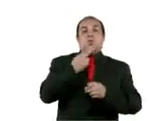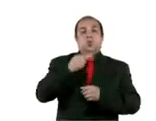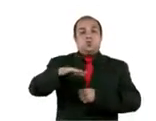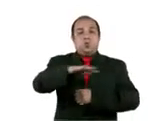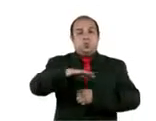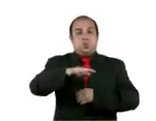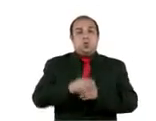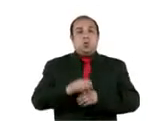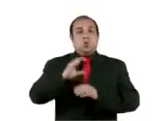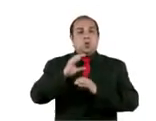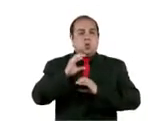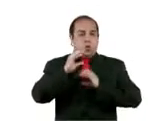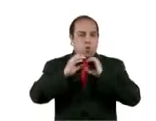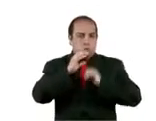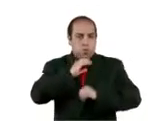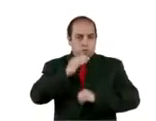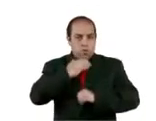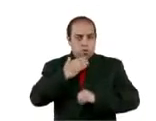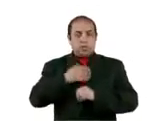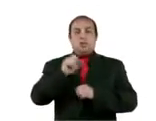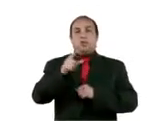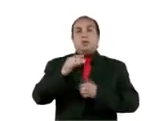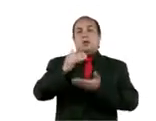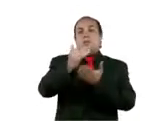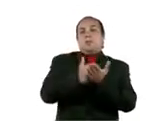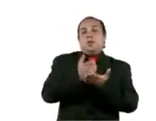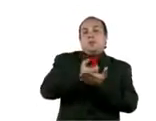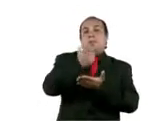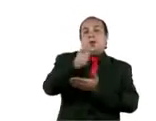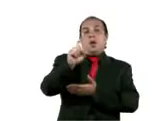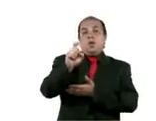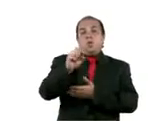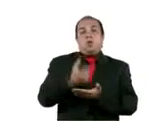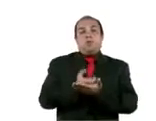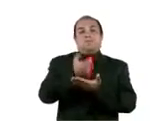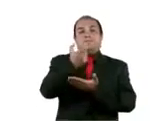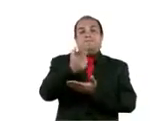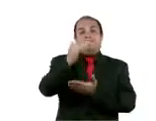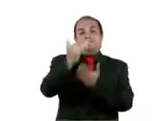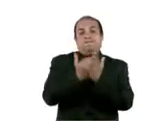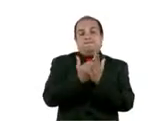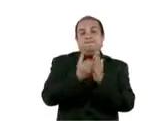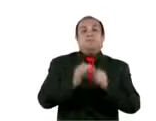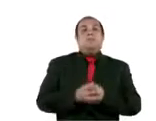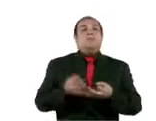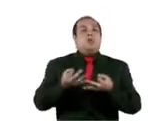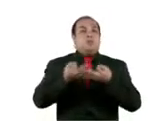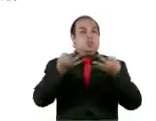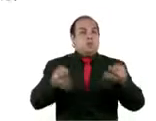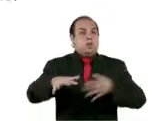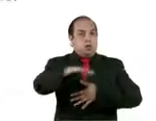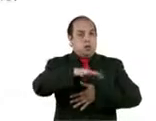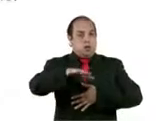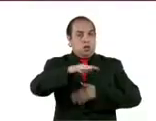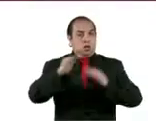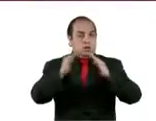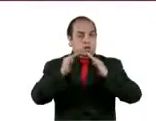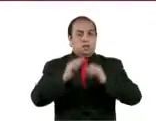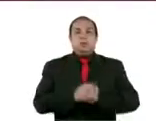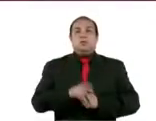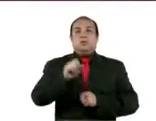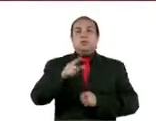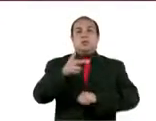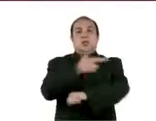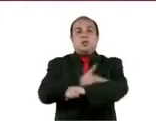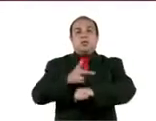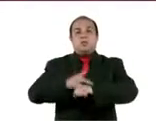Circula, reducción de agua y reducción de predio y descuento en el transporte foráneo. Me dan la que sigue. Esta es